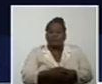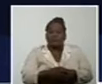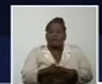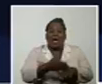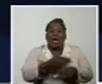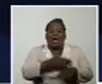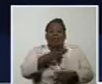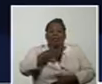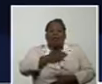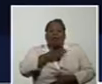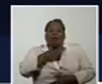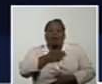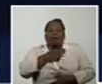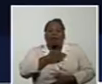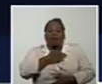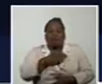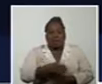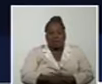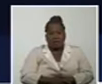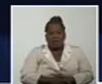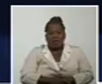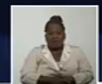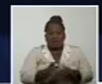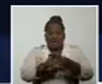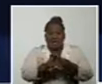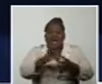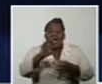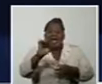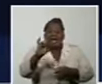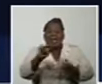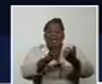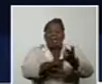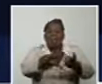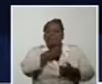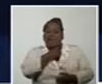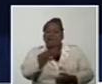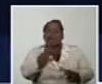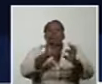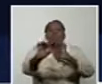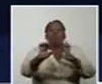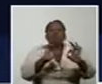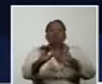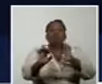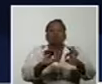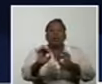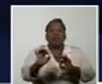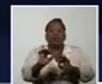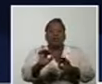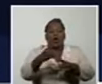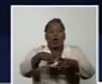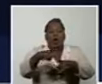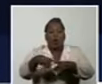antigripal, que protege transitoriamente contra otros virus